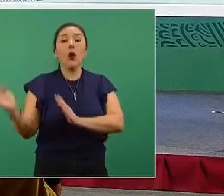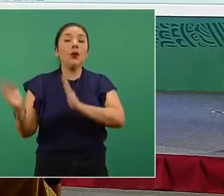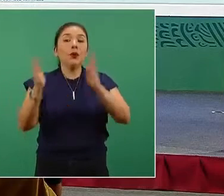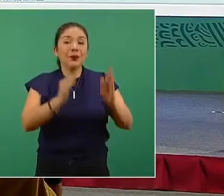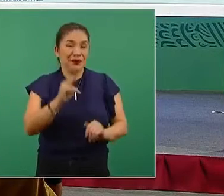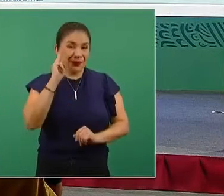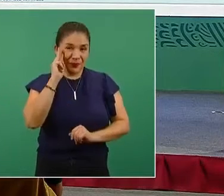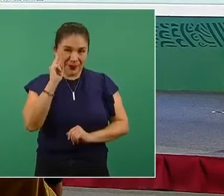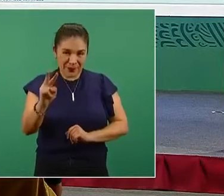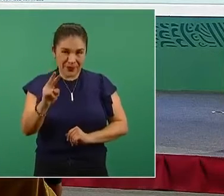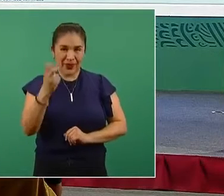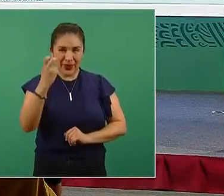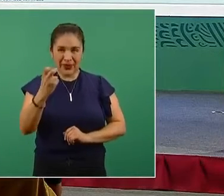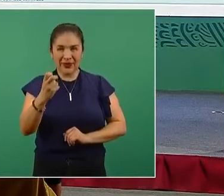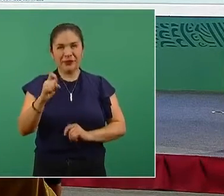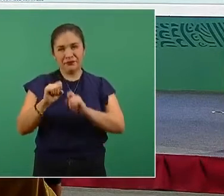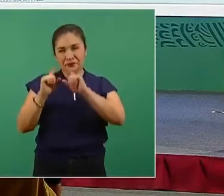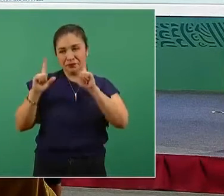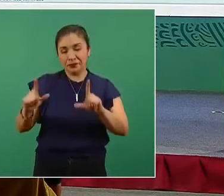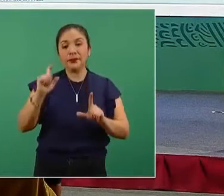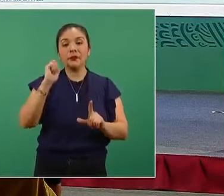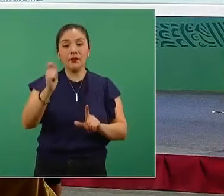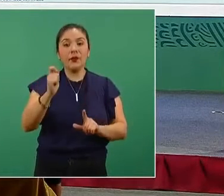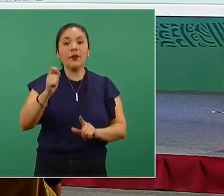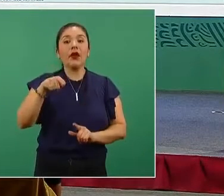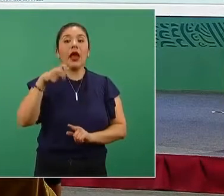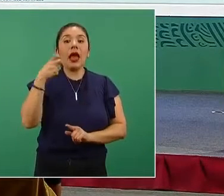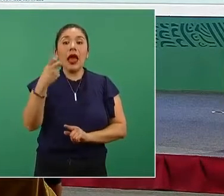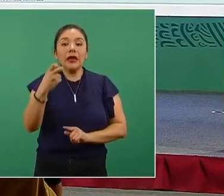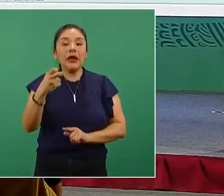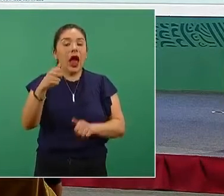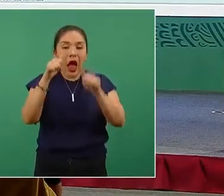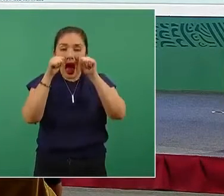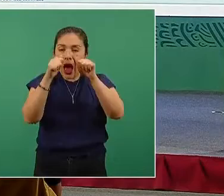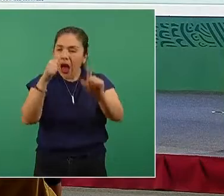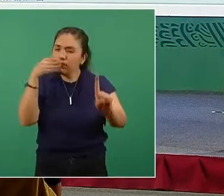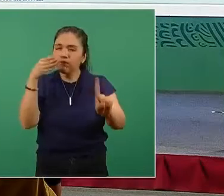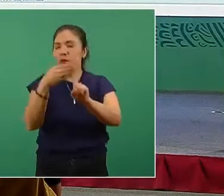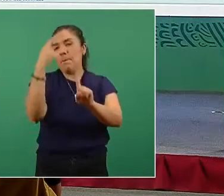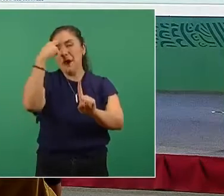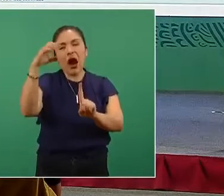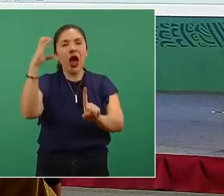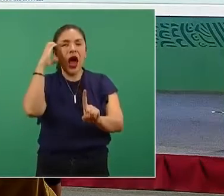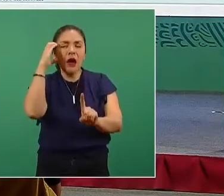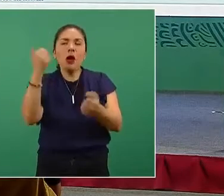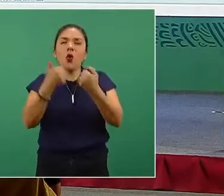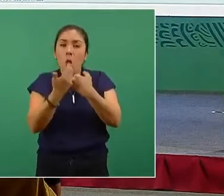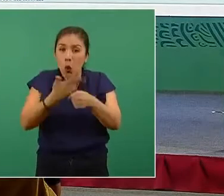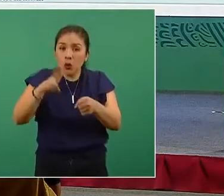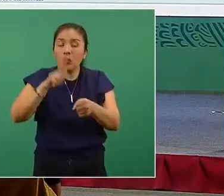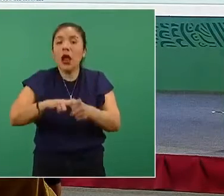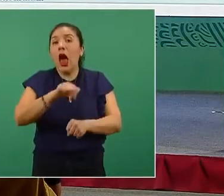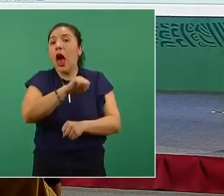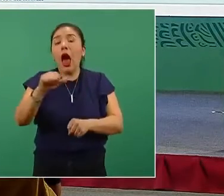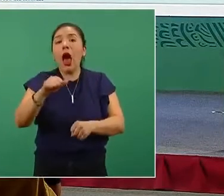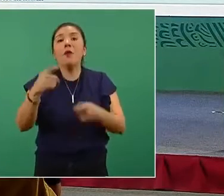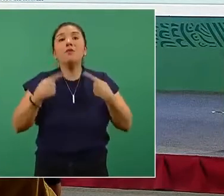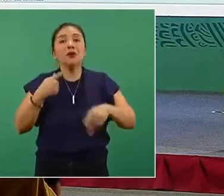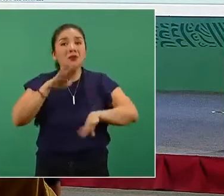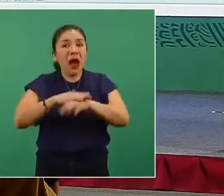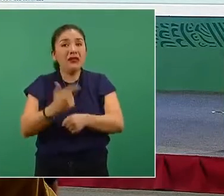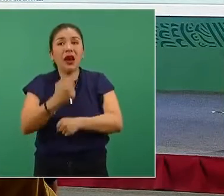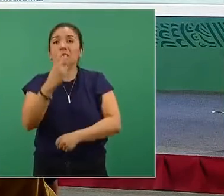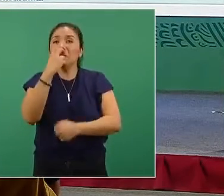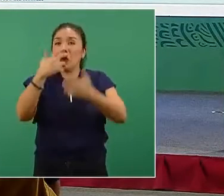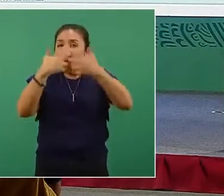la siguiente diapositiva, vemos ahora la focalización en las camas de hospitalización con ventilador.